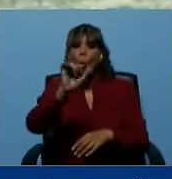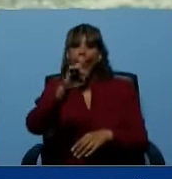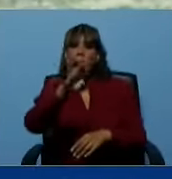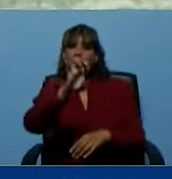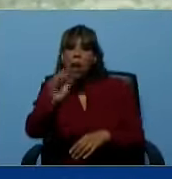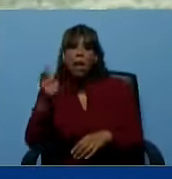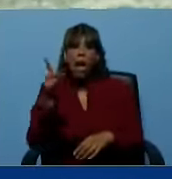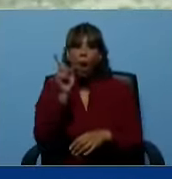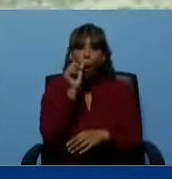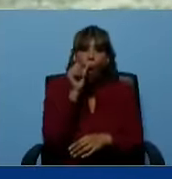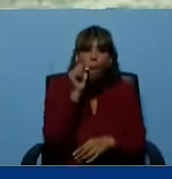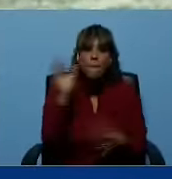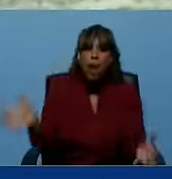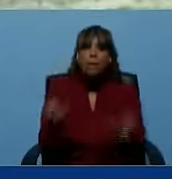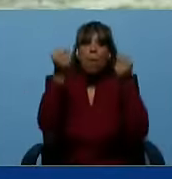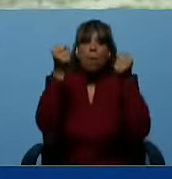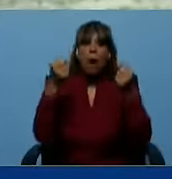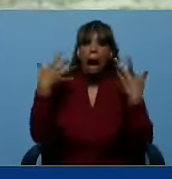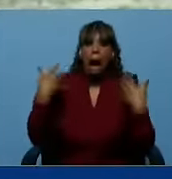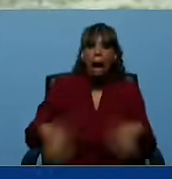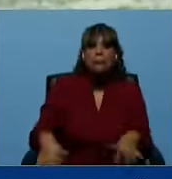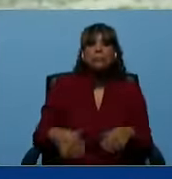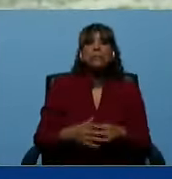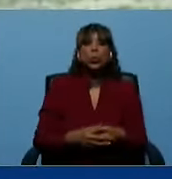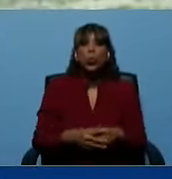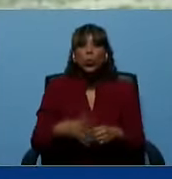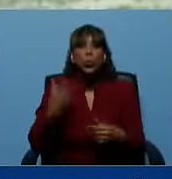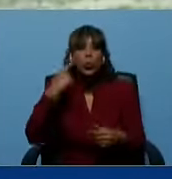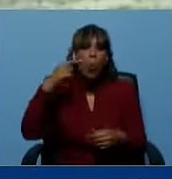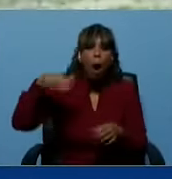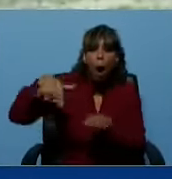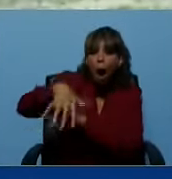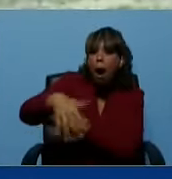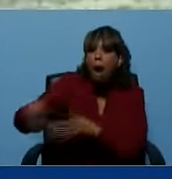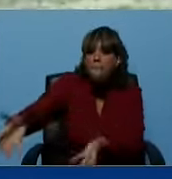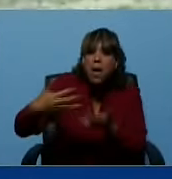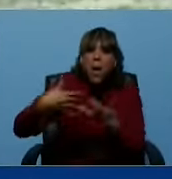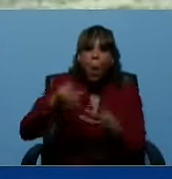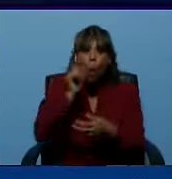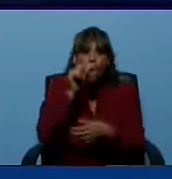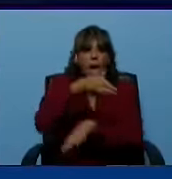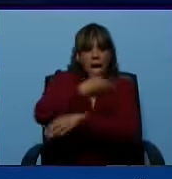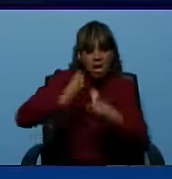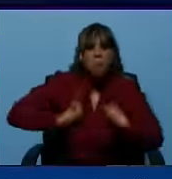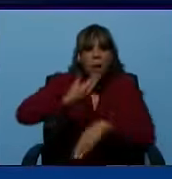El muchacho le salvó la vida, un indigente que iba pasando por ahí.